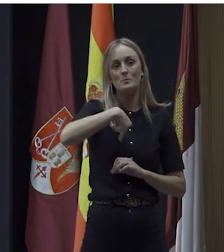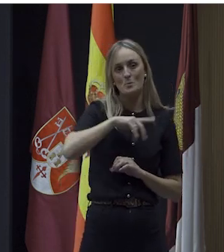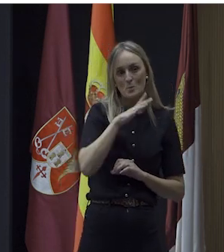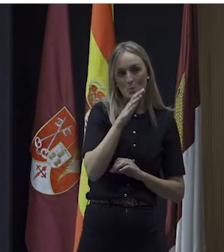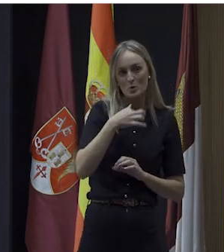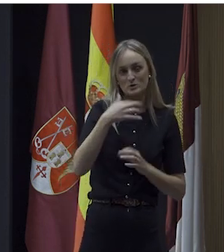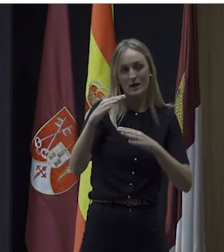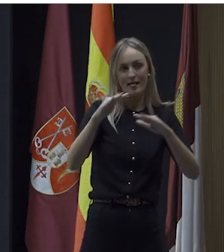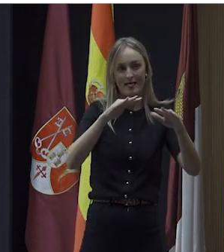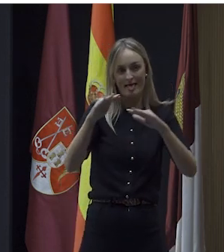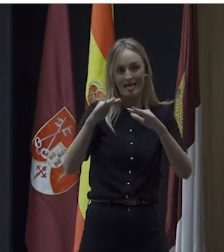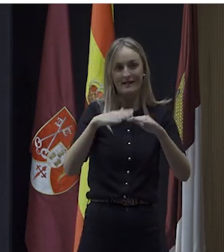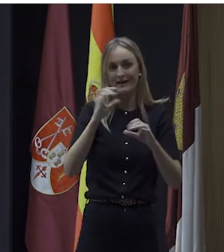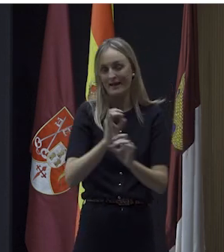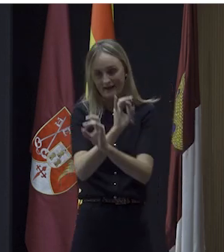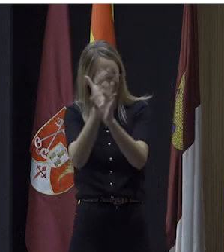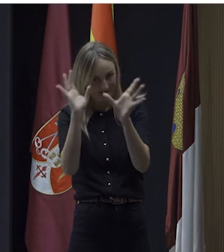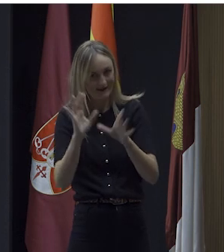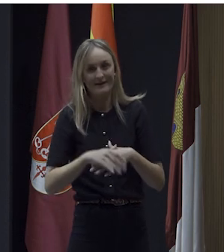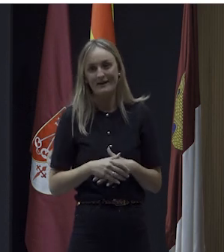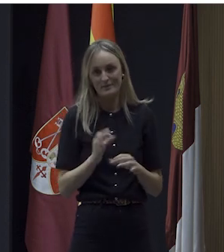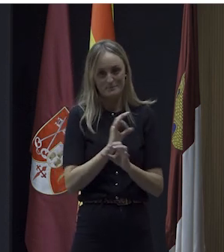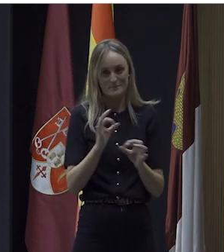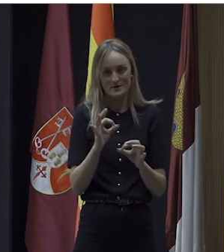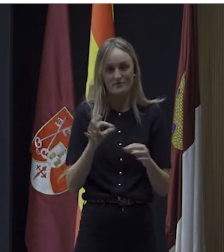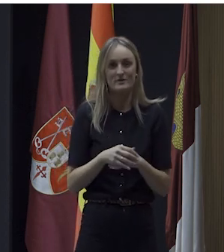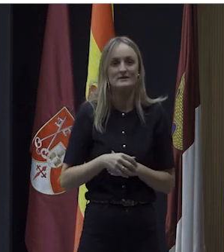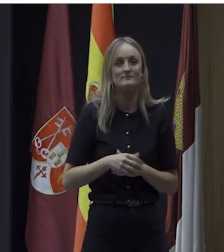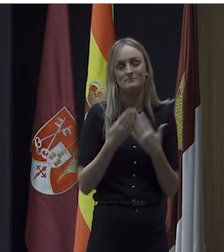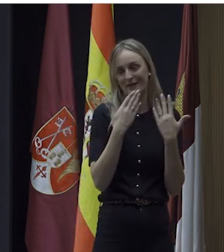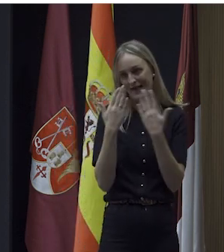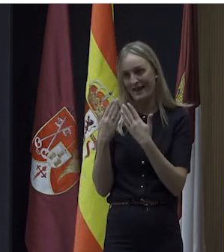Que bien, es me bueno. Parece muy bien la aclaración. Gracias.